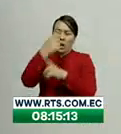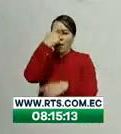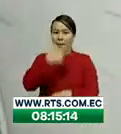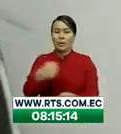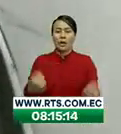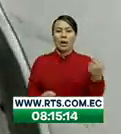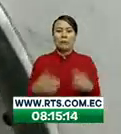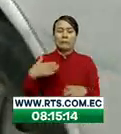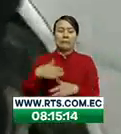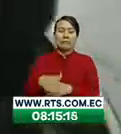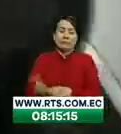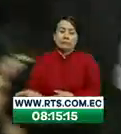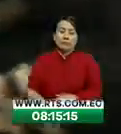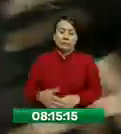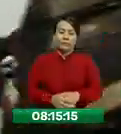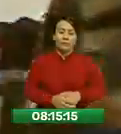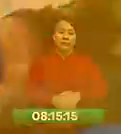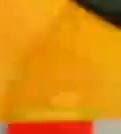José Morales.